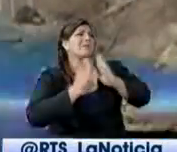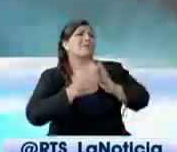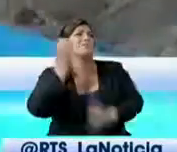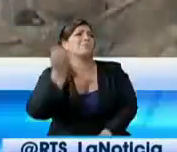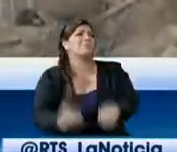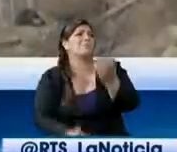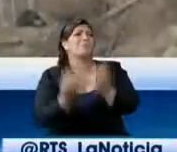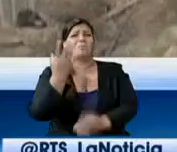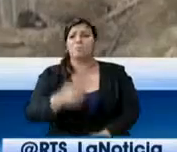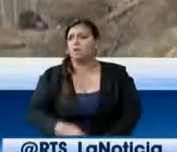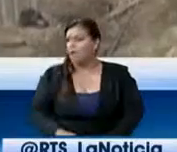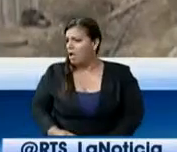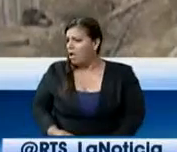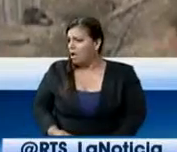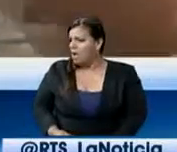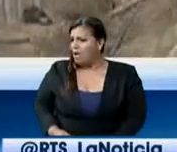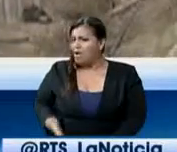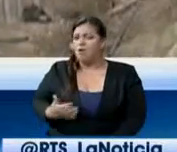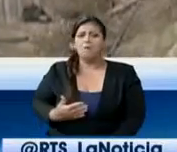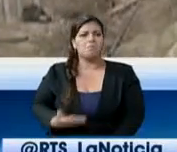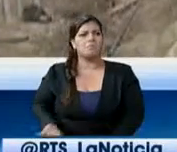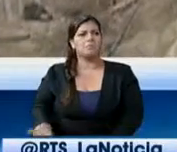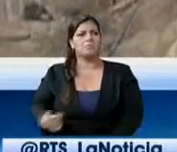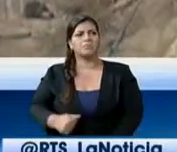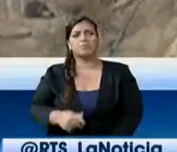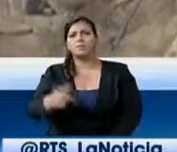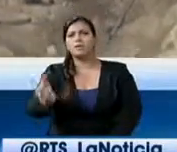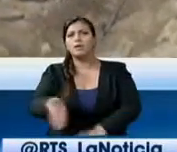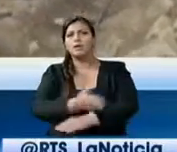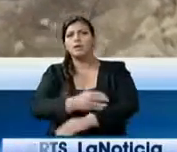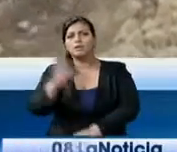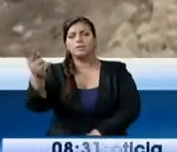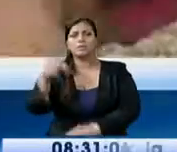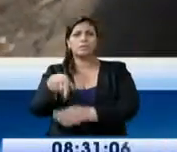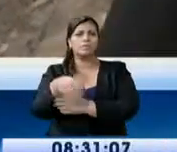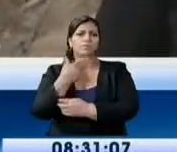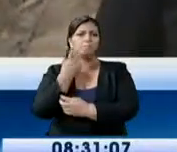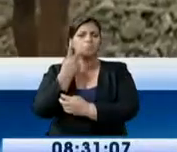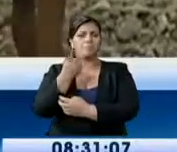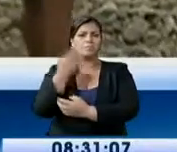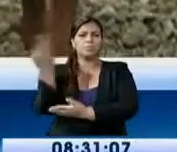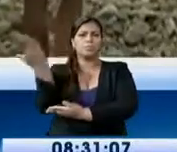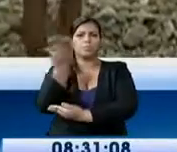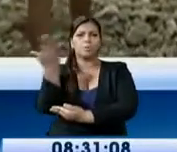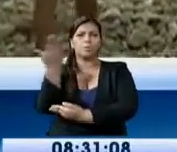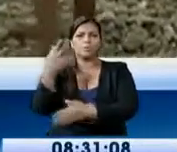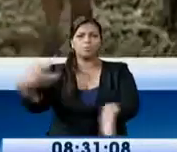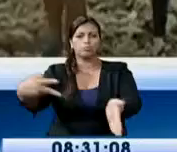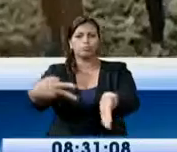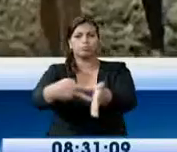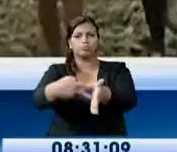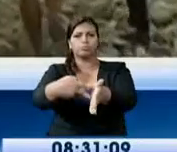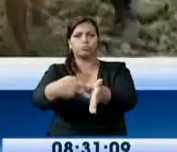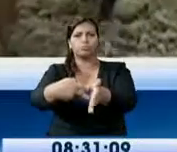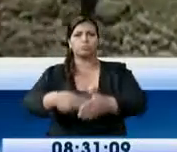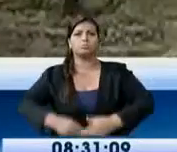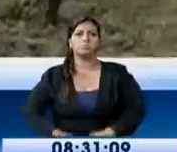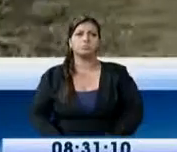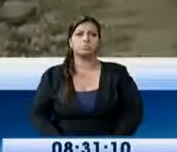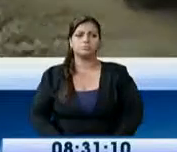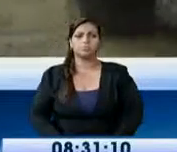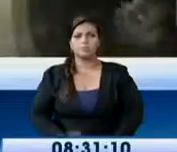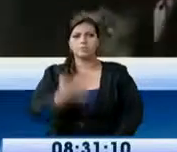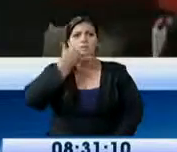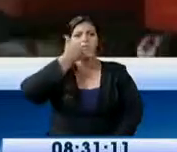los televisores. Pero de la parte que yo tenía un toma corriente. Se hizo el llamado al cuerpo de bomberos, pero cuando